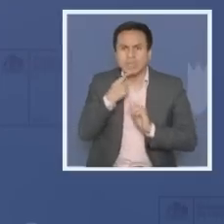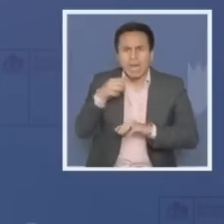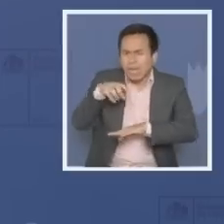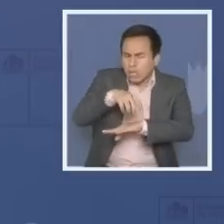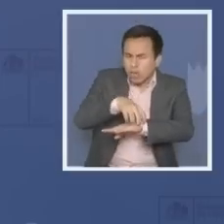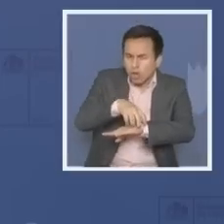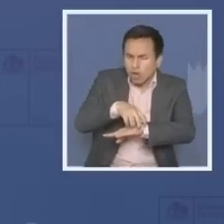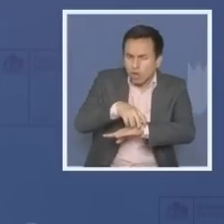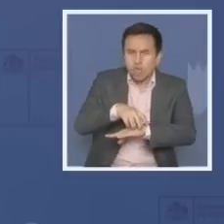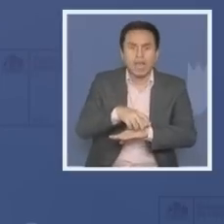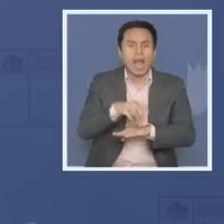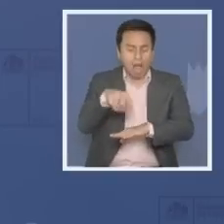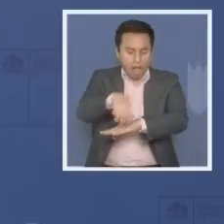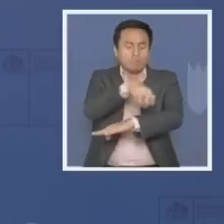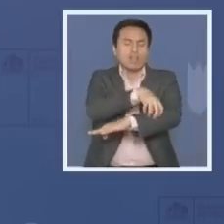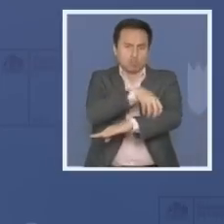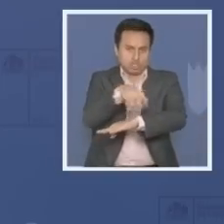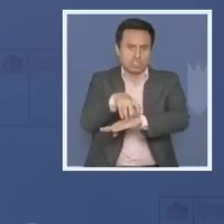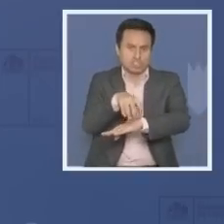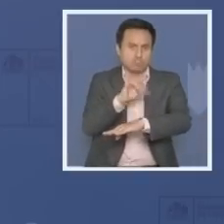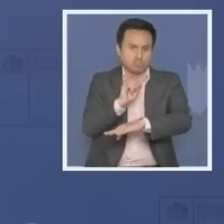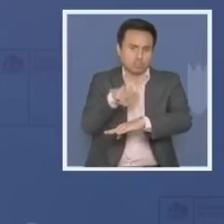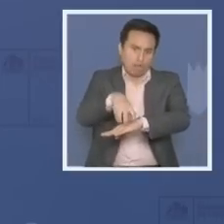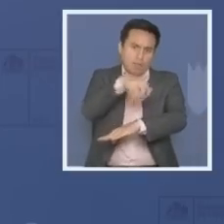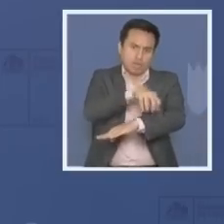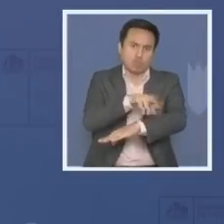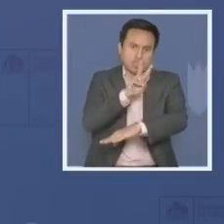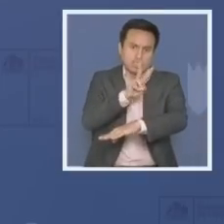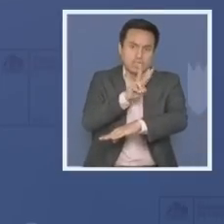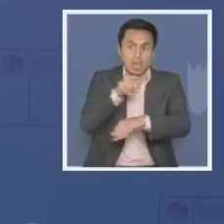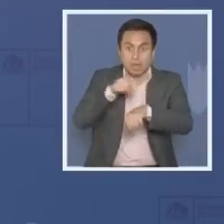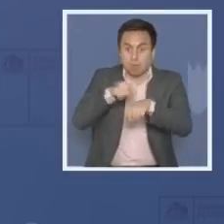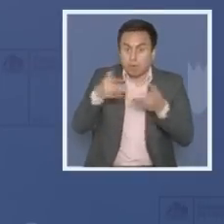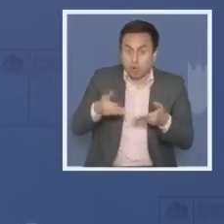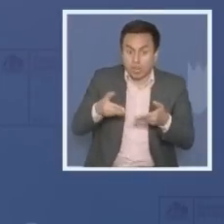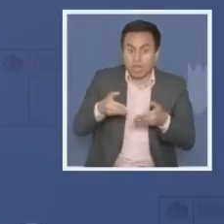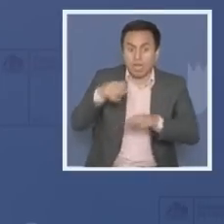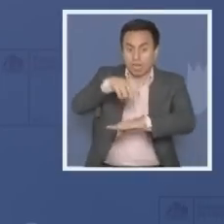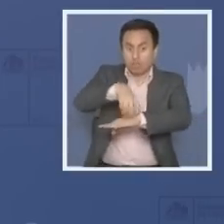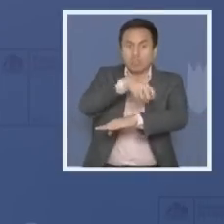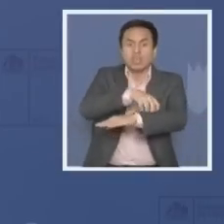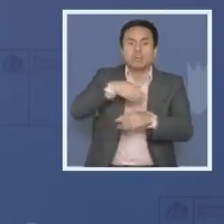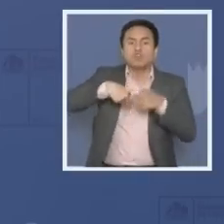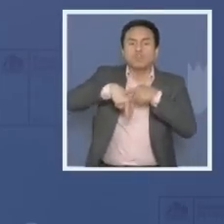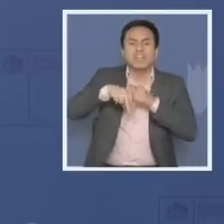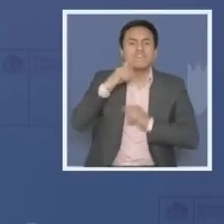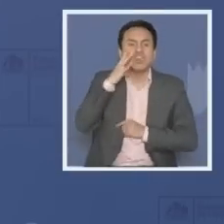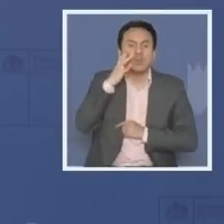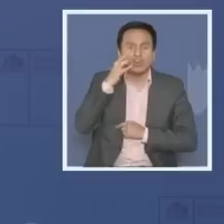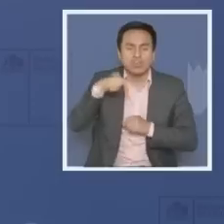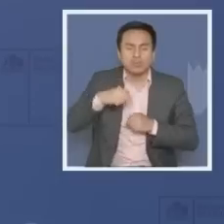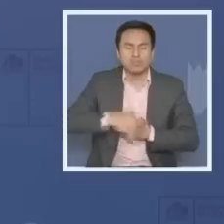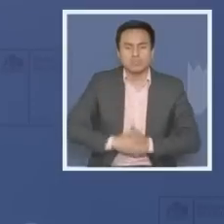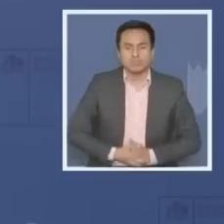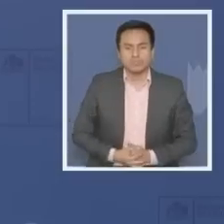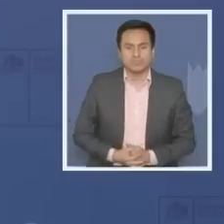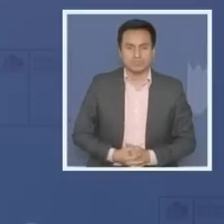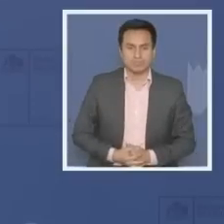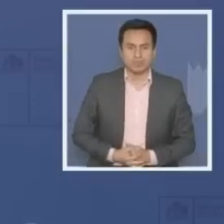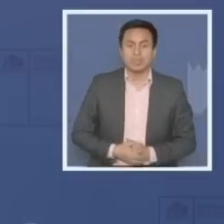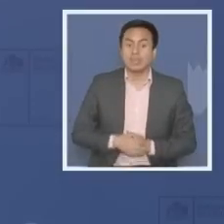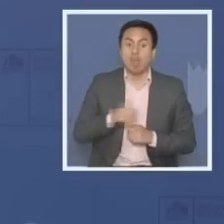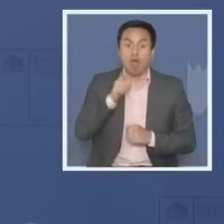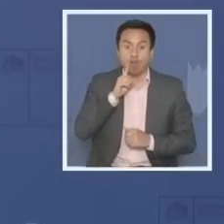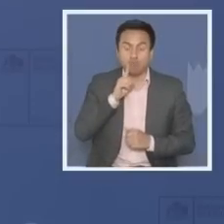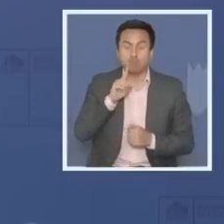región entonces? No, va a estar en ambas regiones. Okay. Va a estar en ambas regiones. En este momento, ambas regiones, Ñuble y Biobío, que